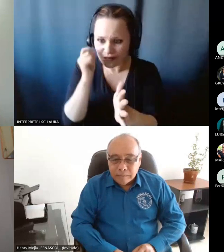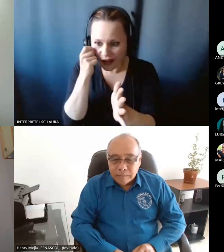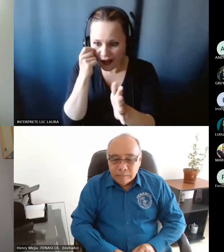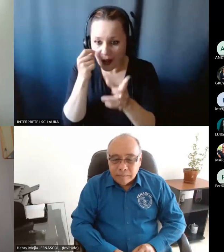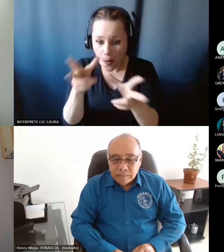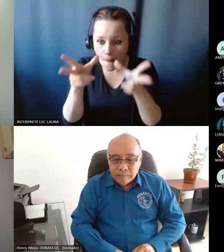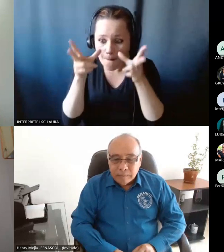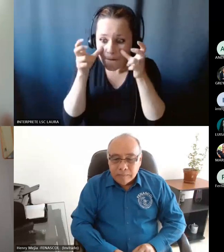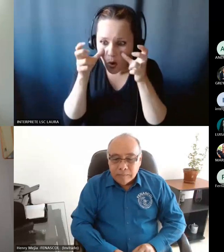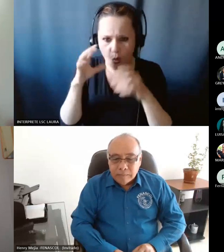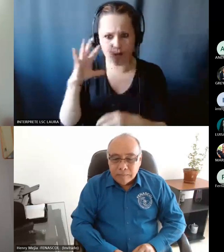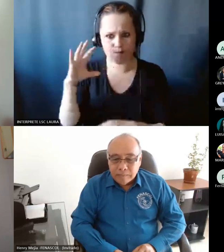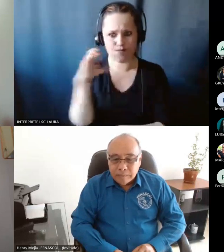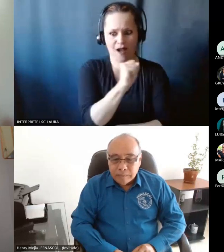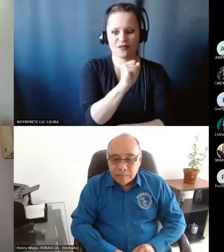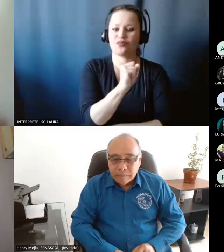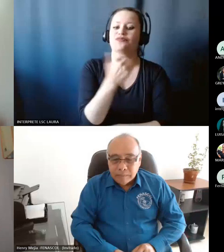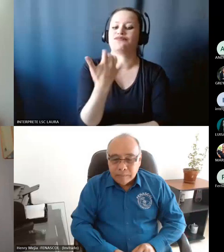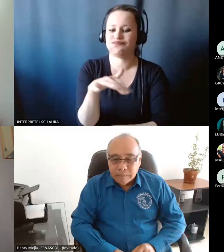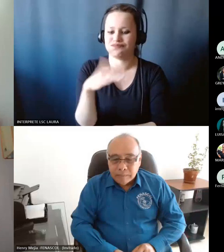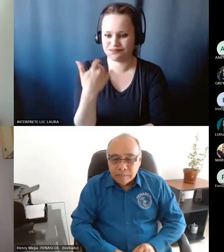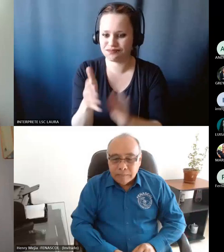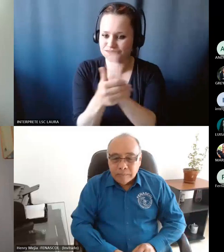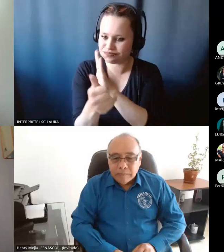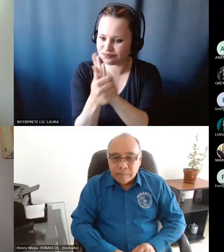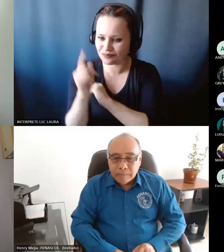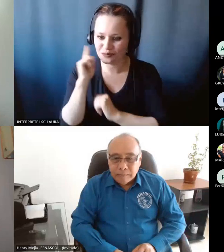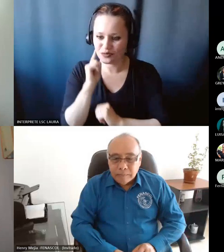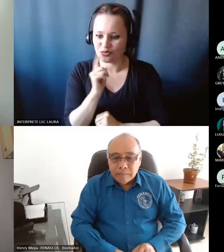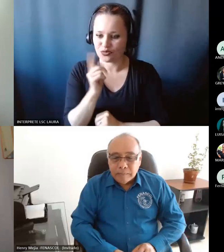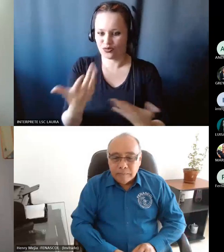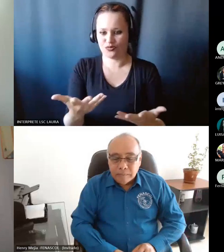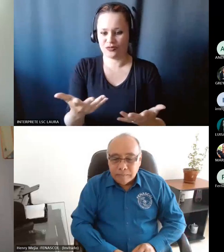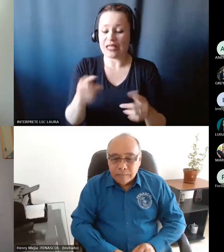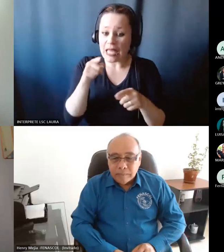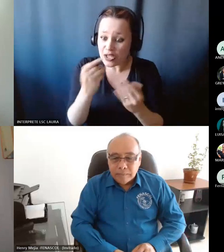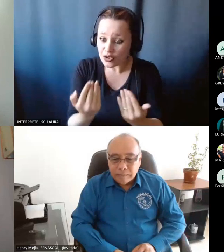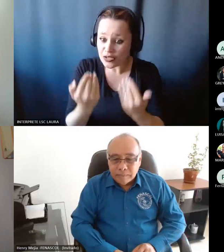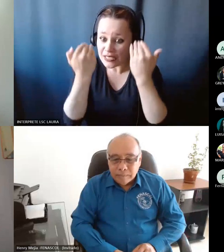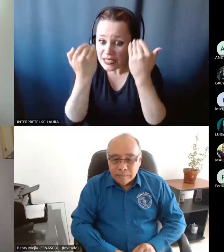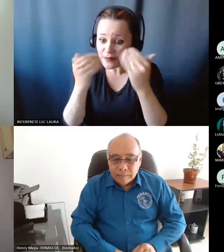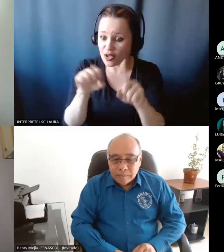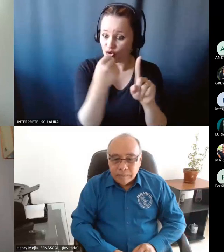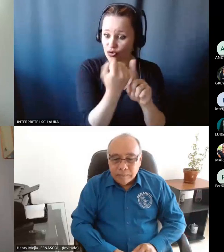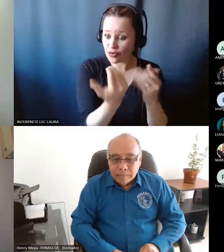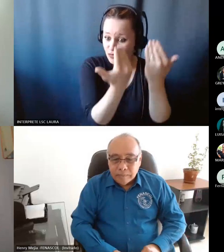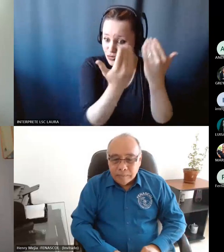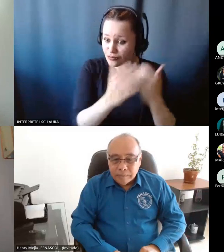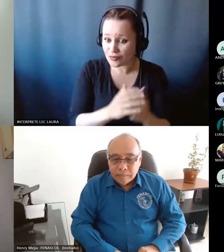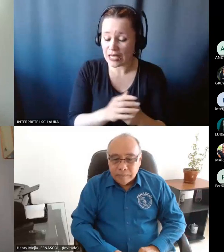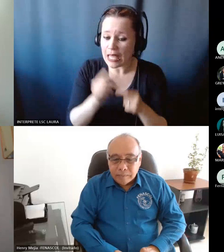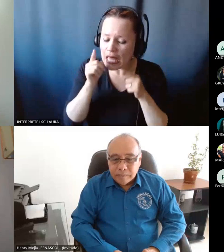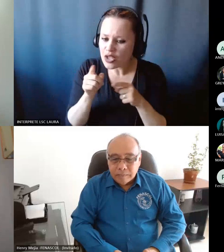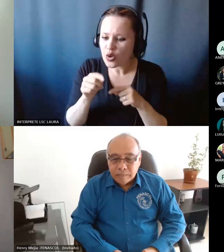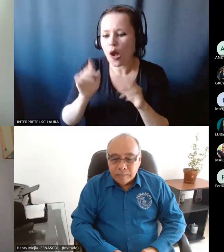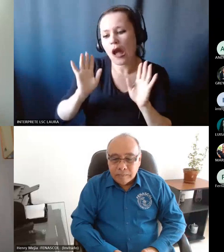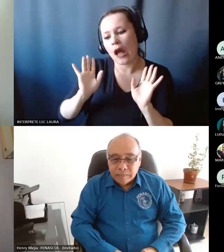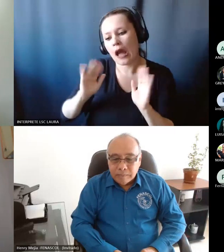grande detectan cosas eso es un montón de es muy útil para para la sociedad o sea siempre hay que